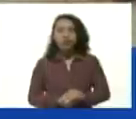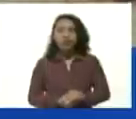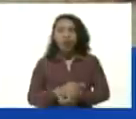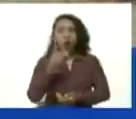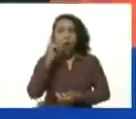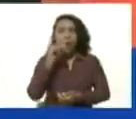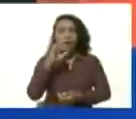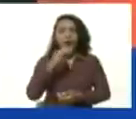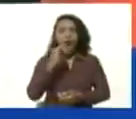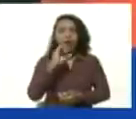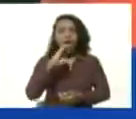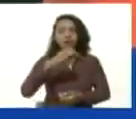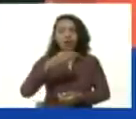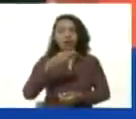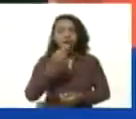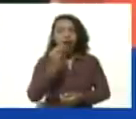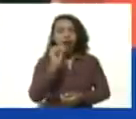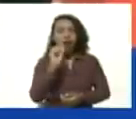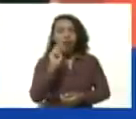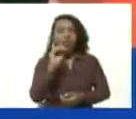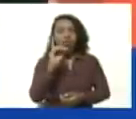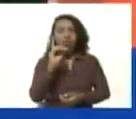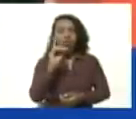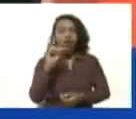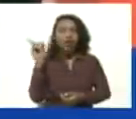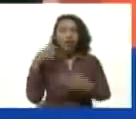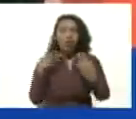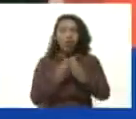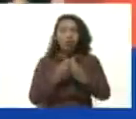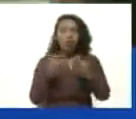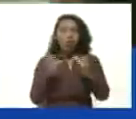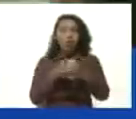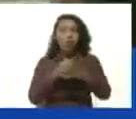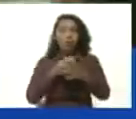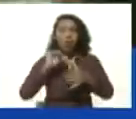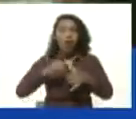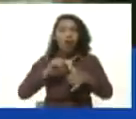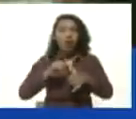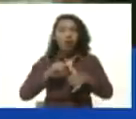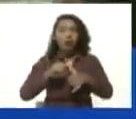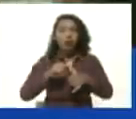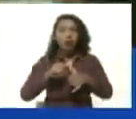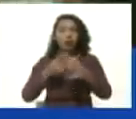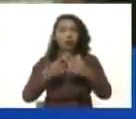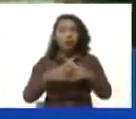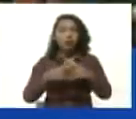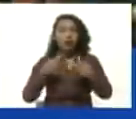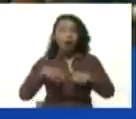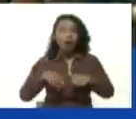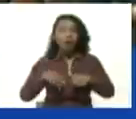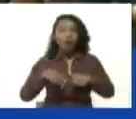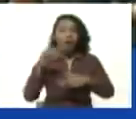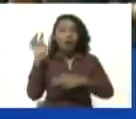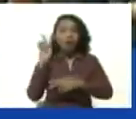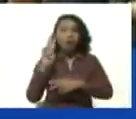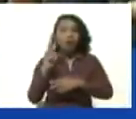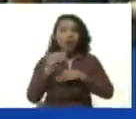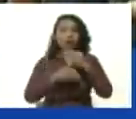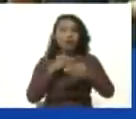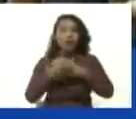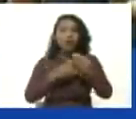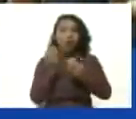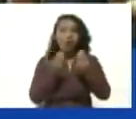Richard Rogers, junto a un grupo de ingenieros y arquitectos venezolanos. Tomaron